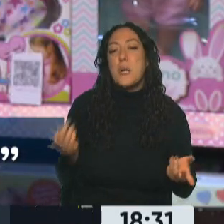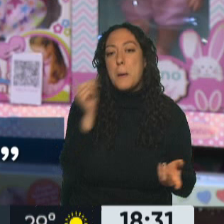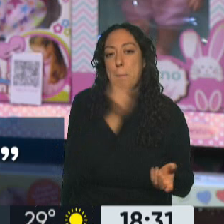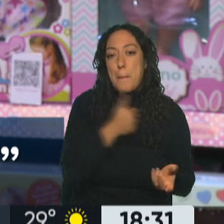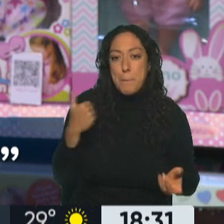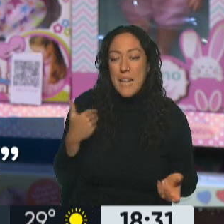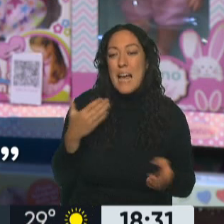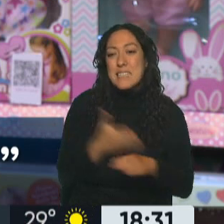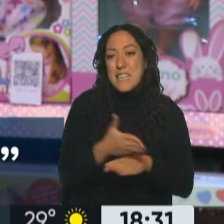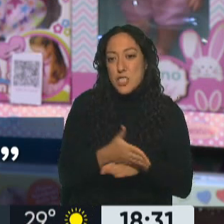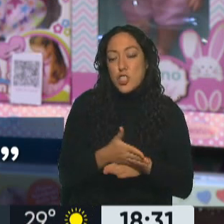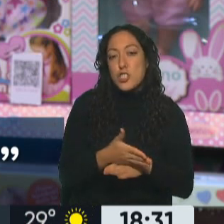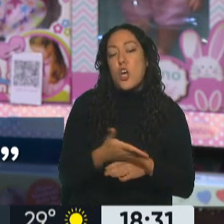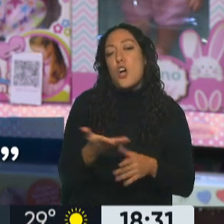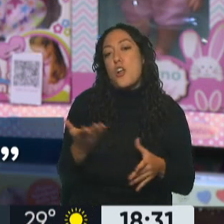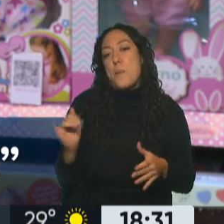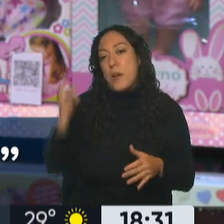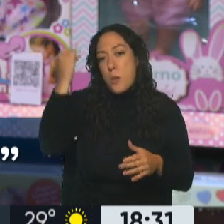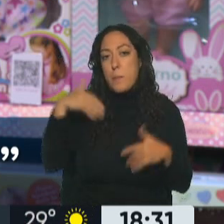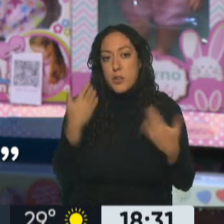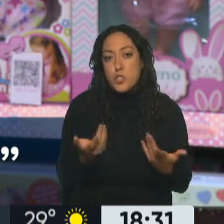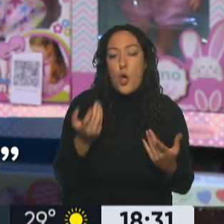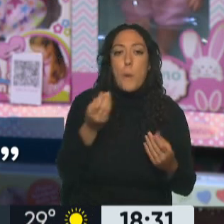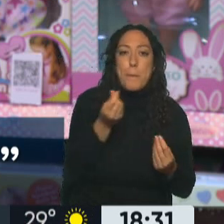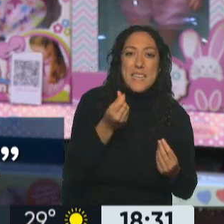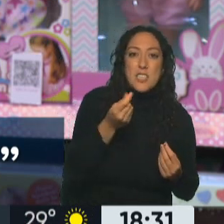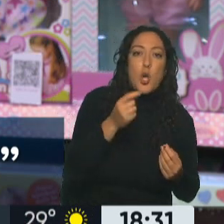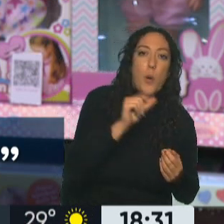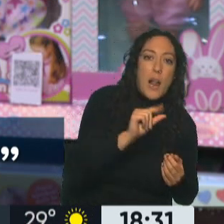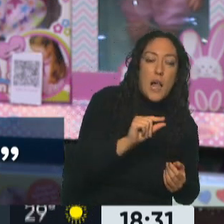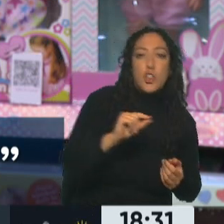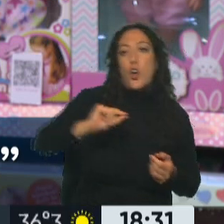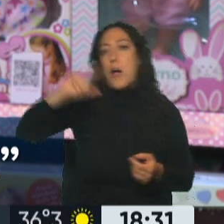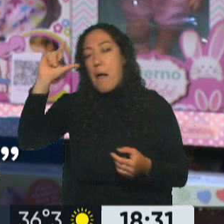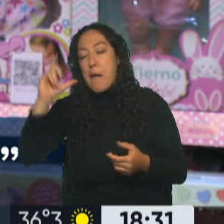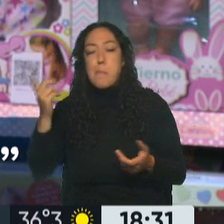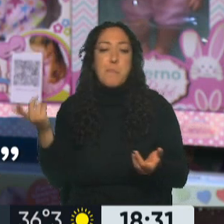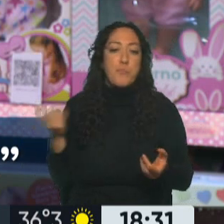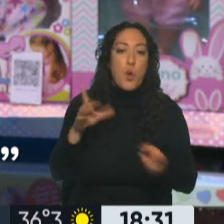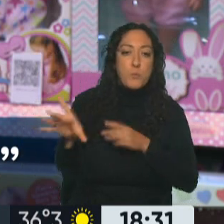puedan acceder. Por eso ya te digo, nosotros tratamos de que tengamos promociones, ¿viste? Constantemente estamos dando